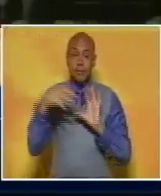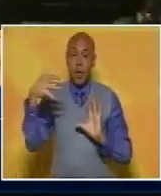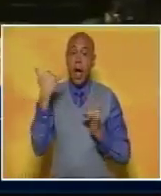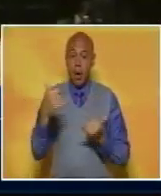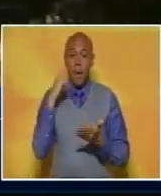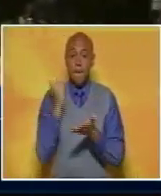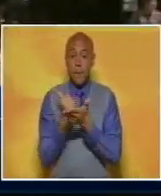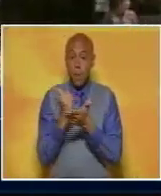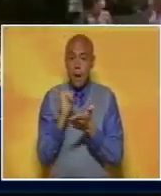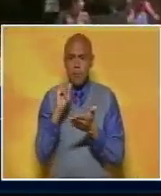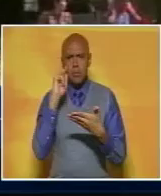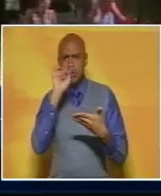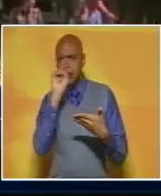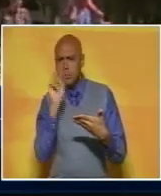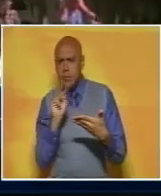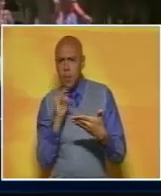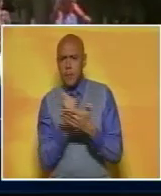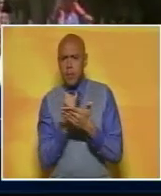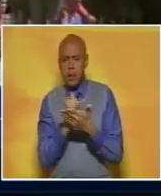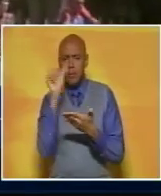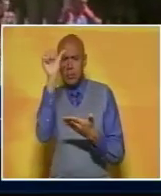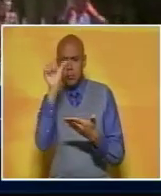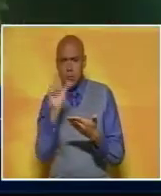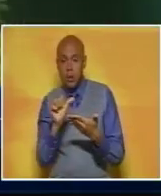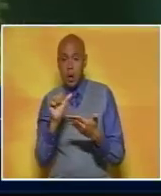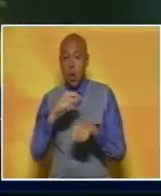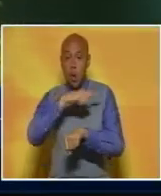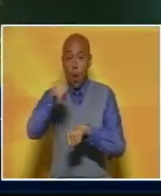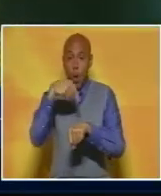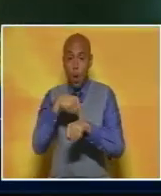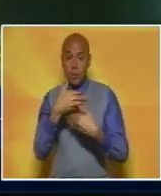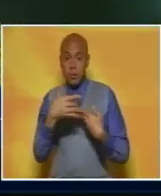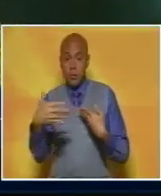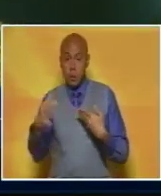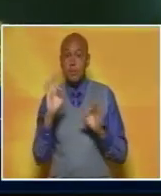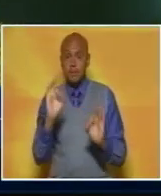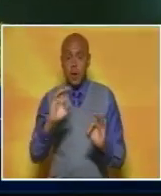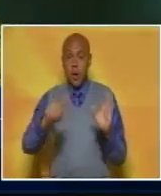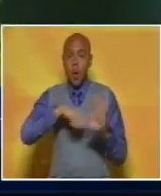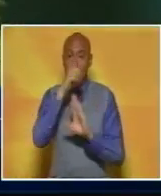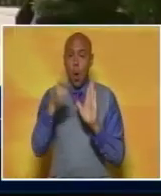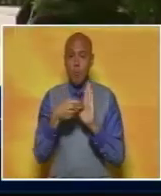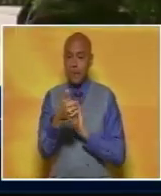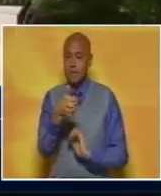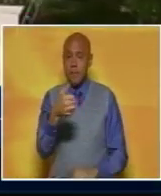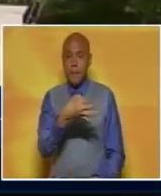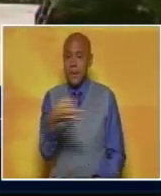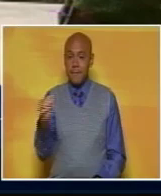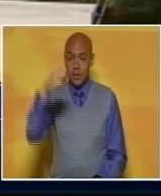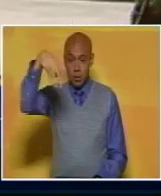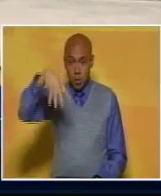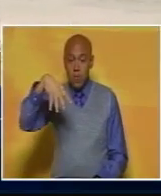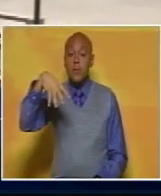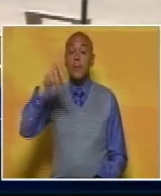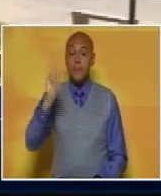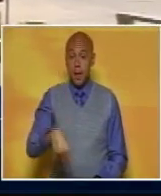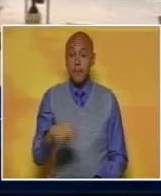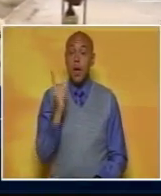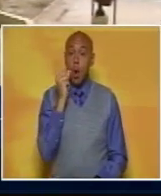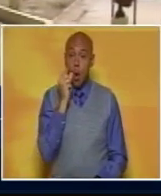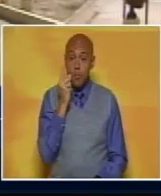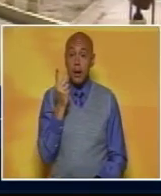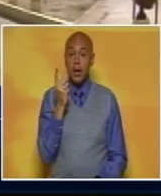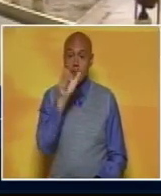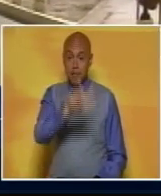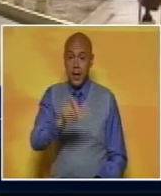pruebas con el mismo y espera que en las próximas horas esté restablecido el servicio por completo para retomar la atención. Por su parte,